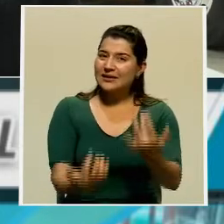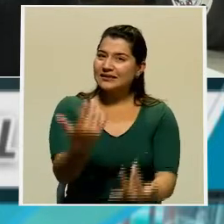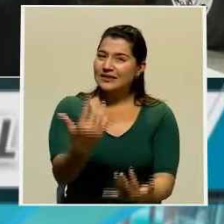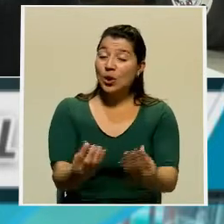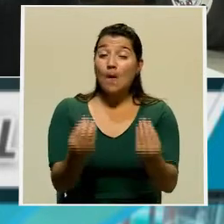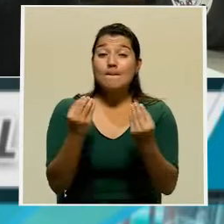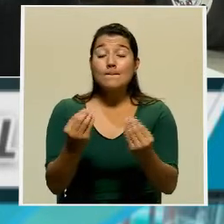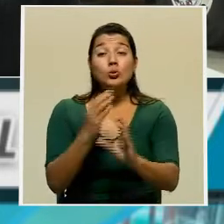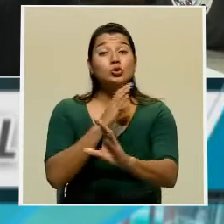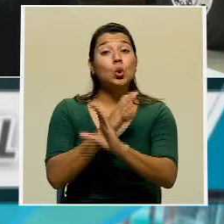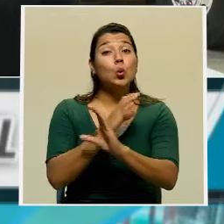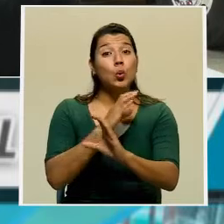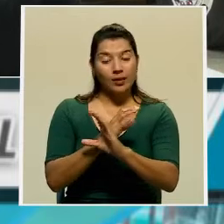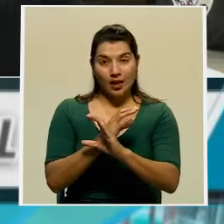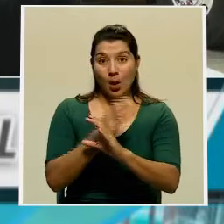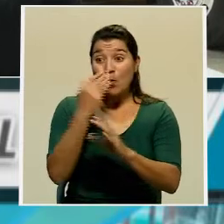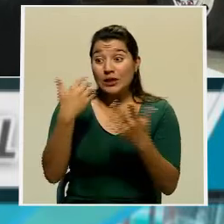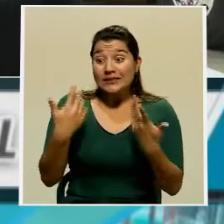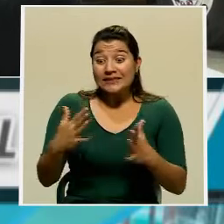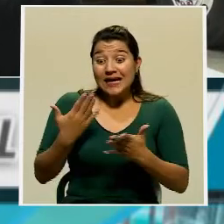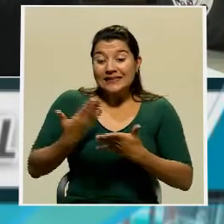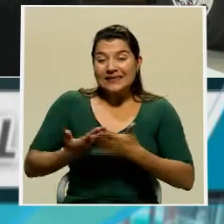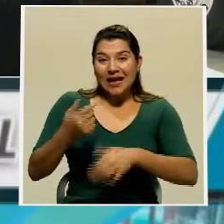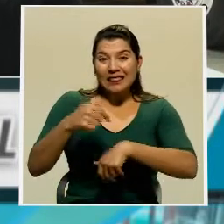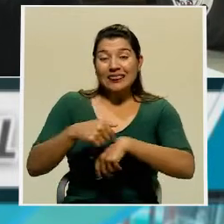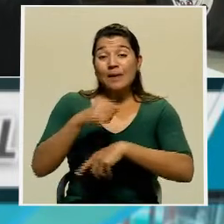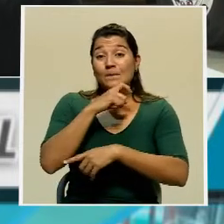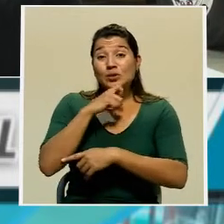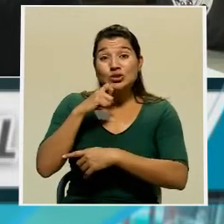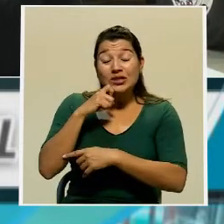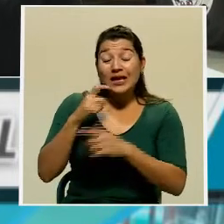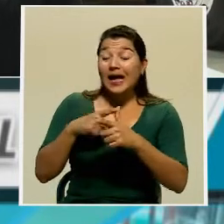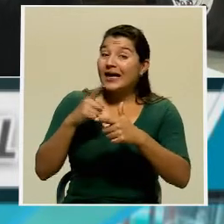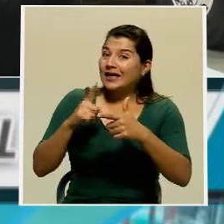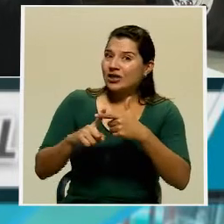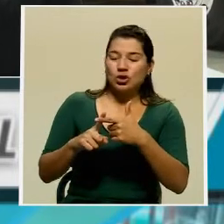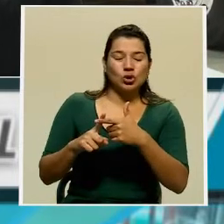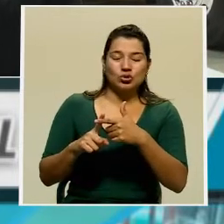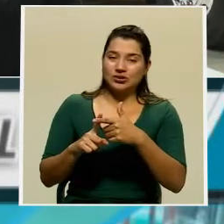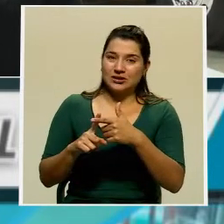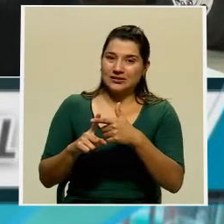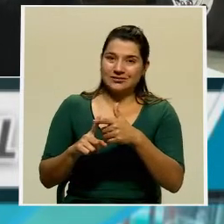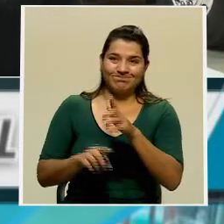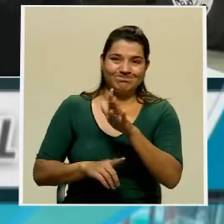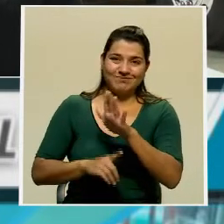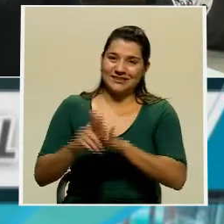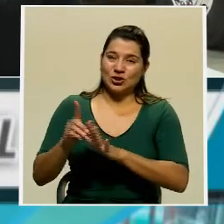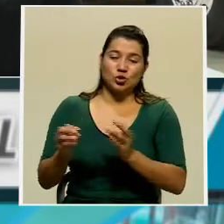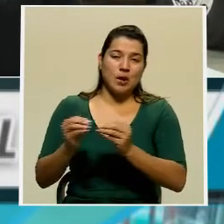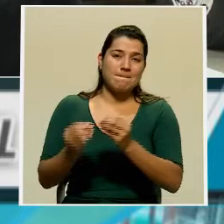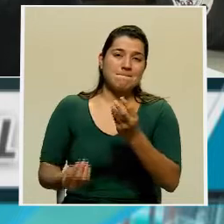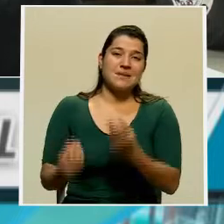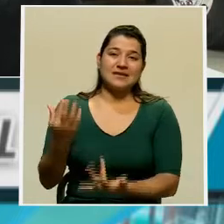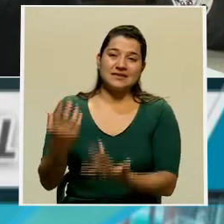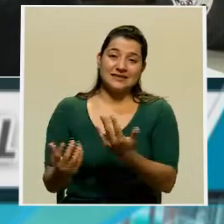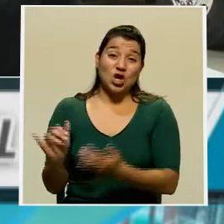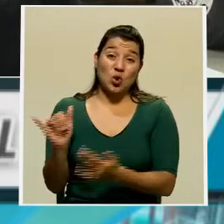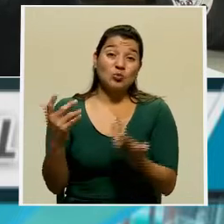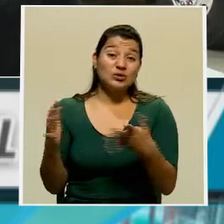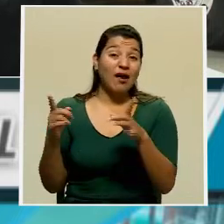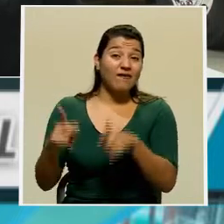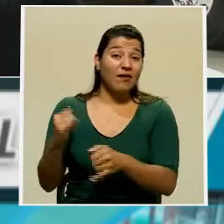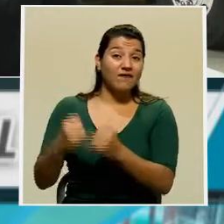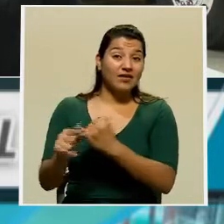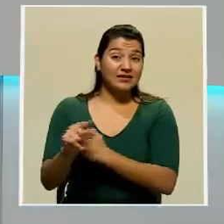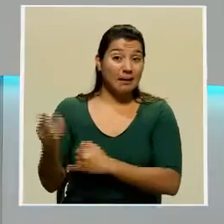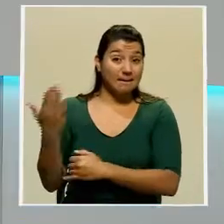cuidado. Viene esta época seca y los incendios, como estamos viendo, se multiplican.